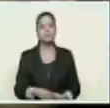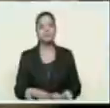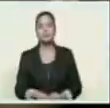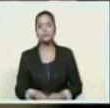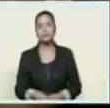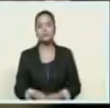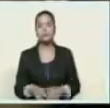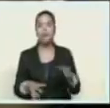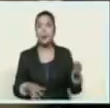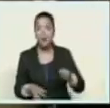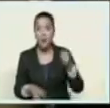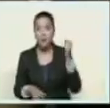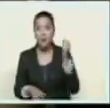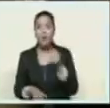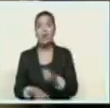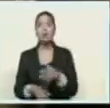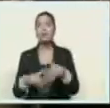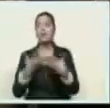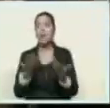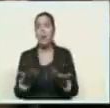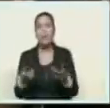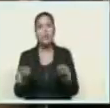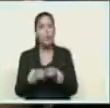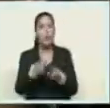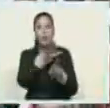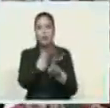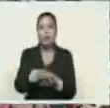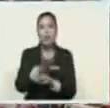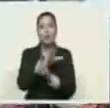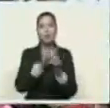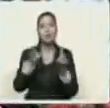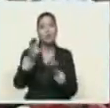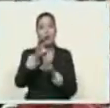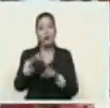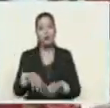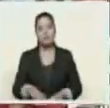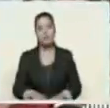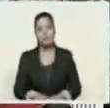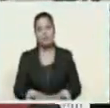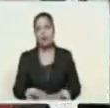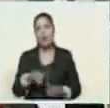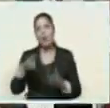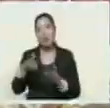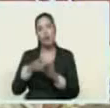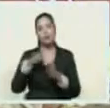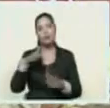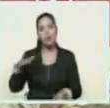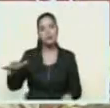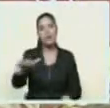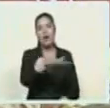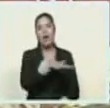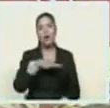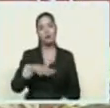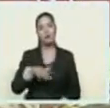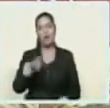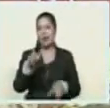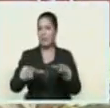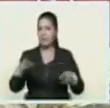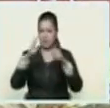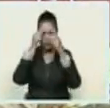se de impuestos es una especie de racismo cultural contrariado contra llaneros